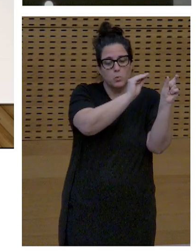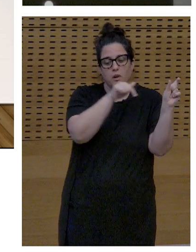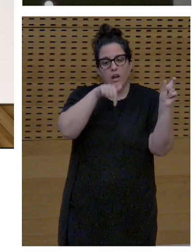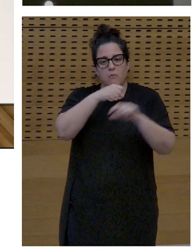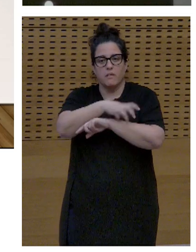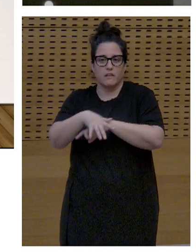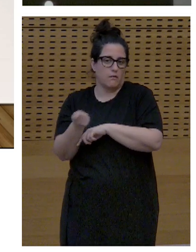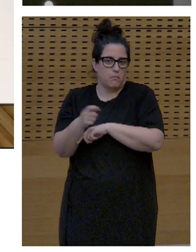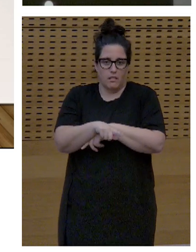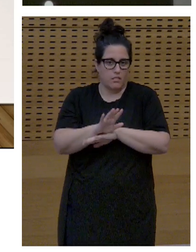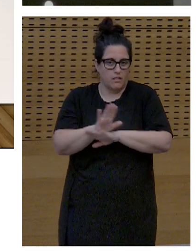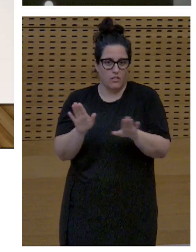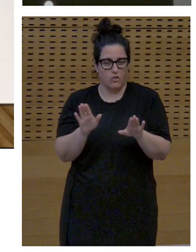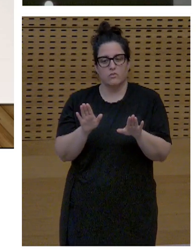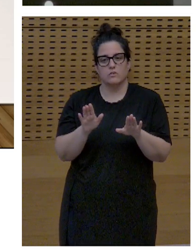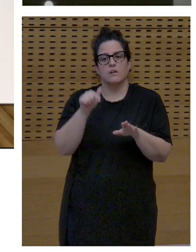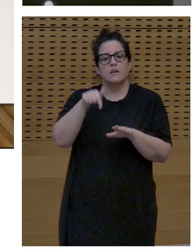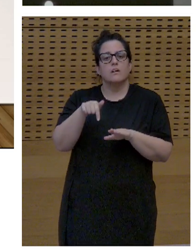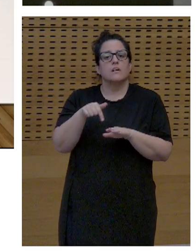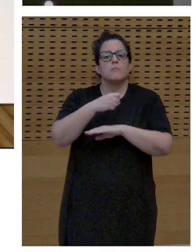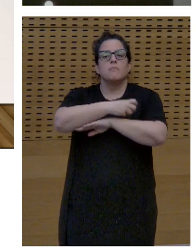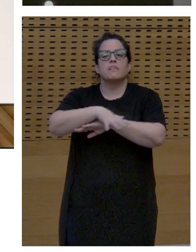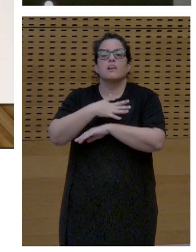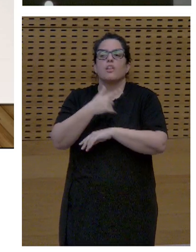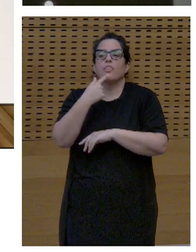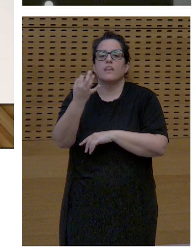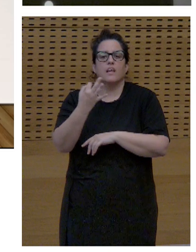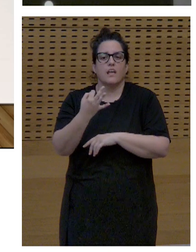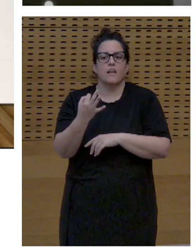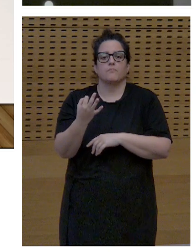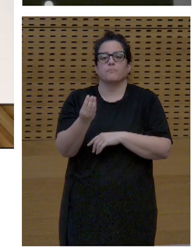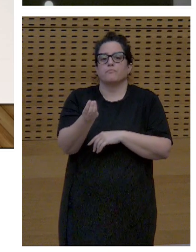dieta mediterránea. Es una dieta rica en fruta, verdura, legumbre,